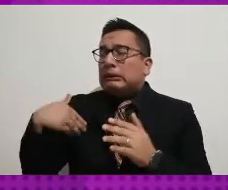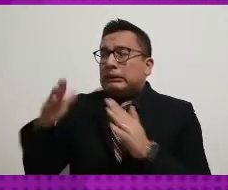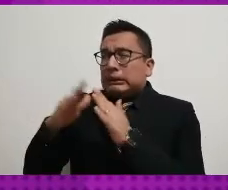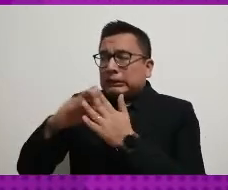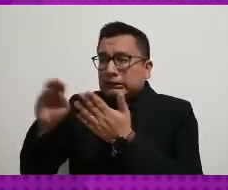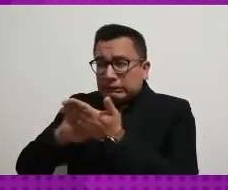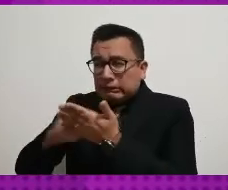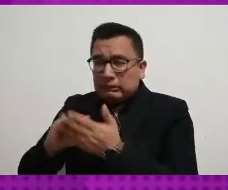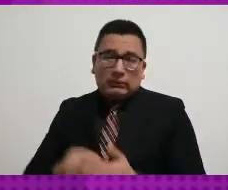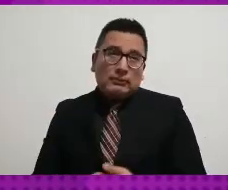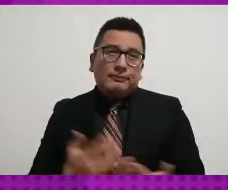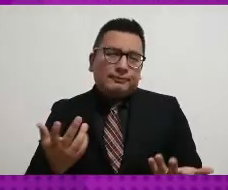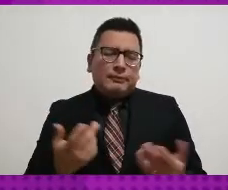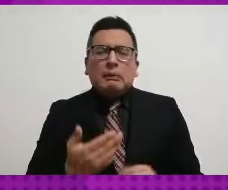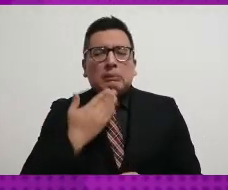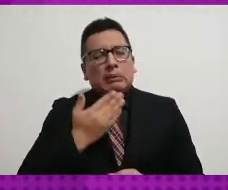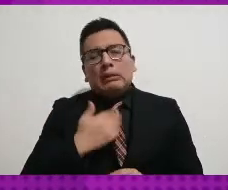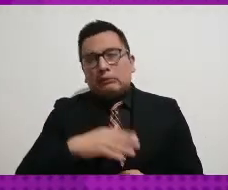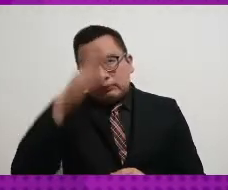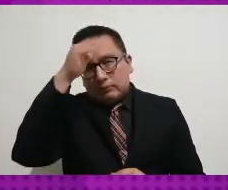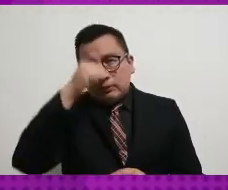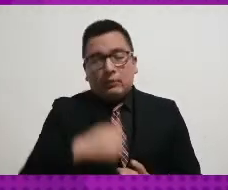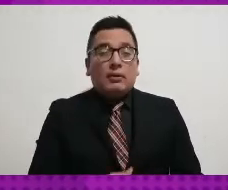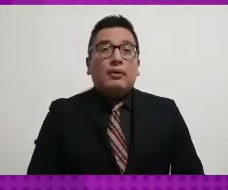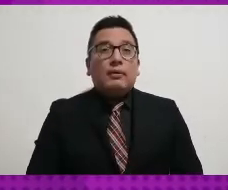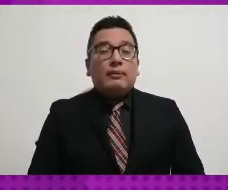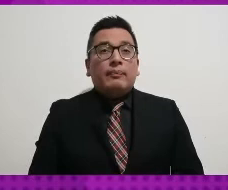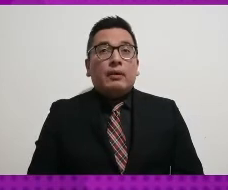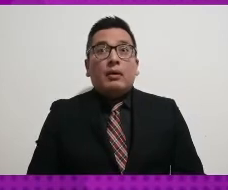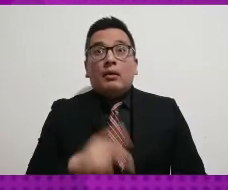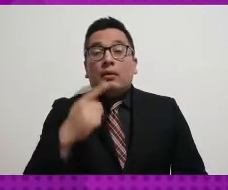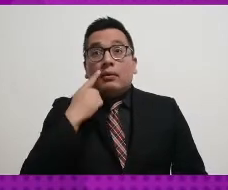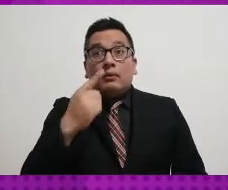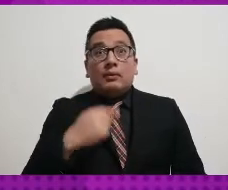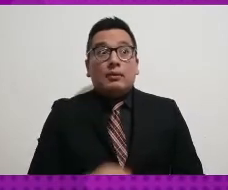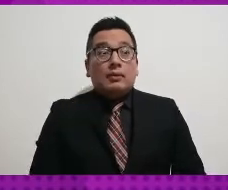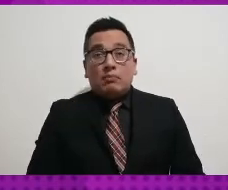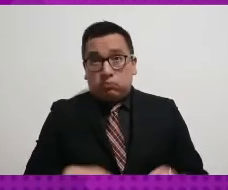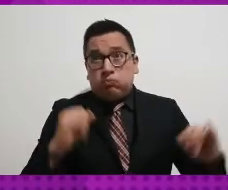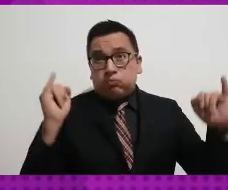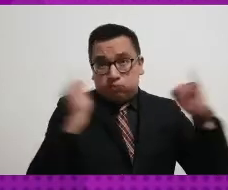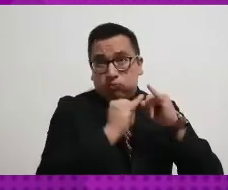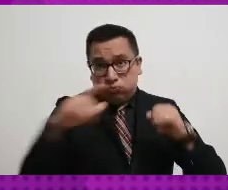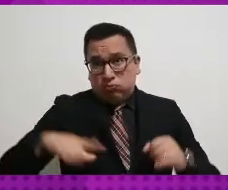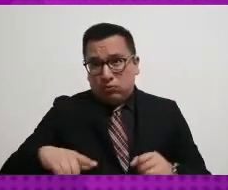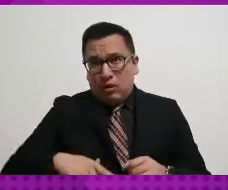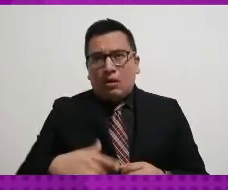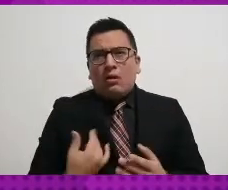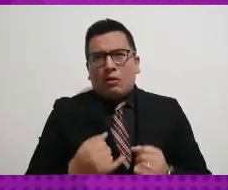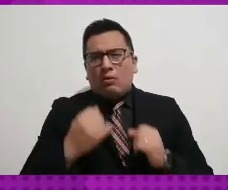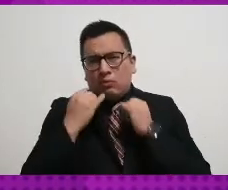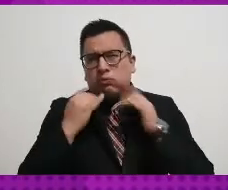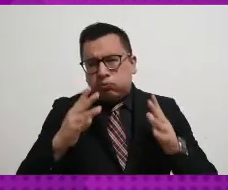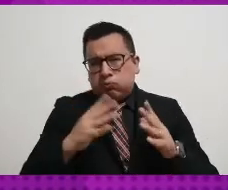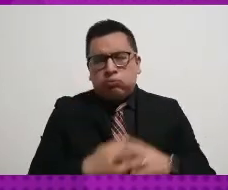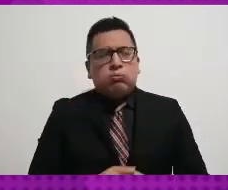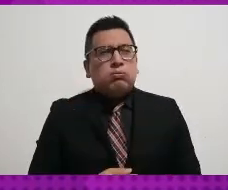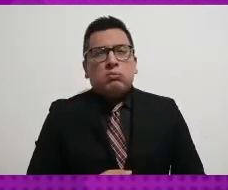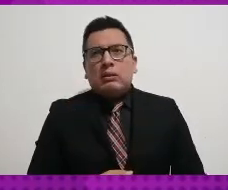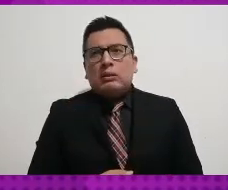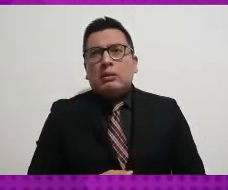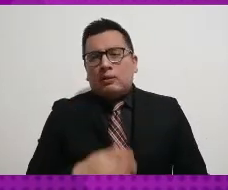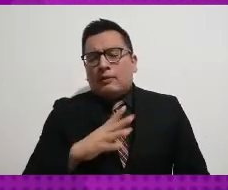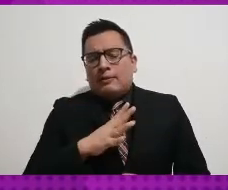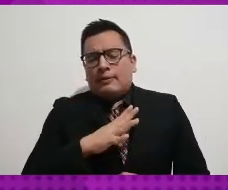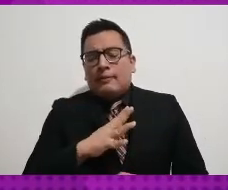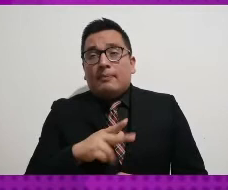no solamente los institutos electorales recaban datos personales de ciudadanos, sino también lo hacen de todas